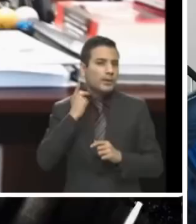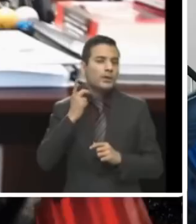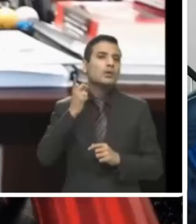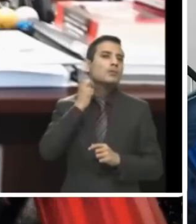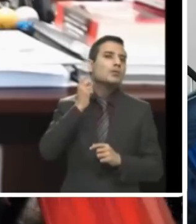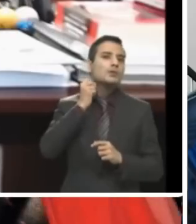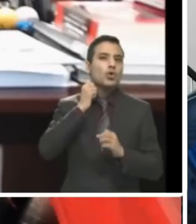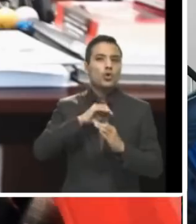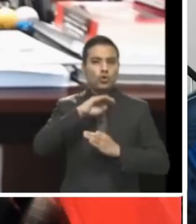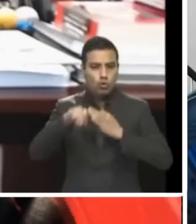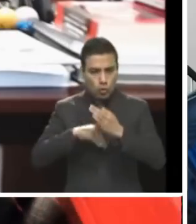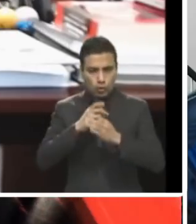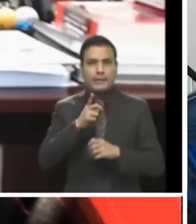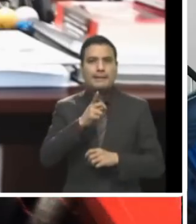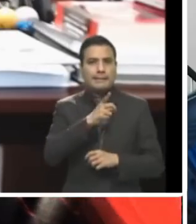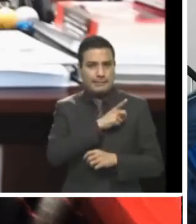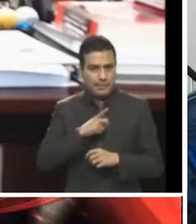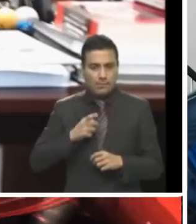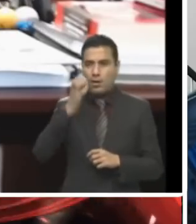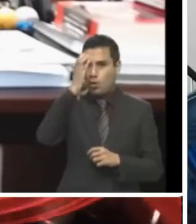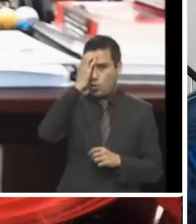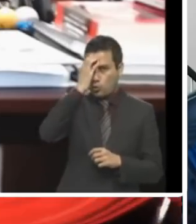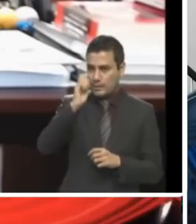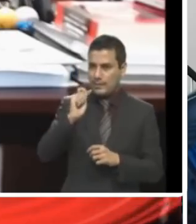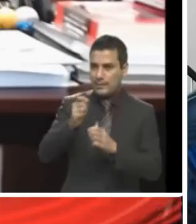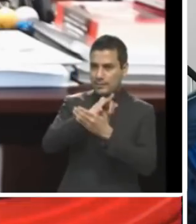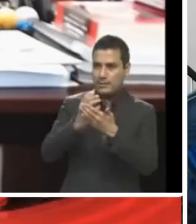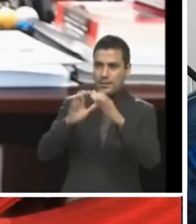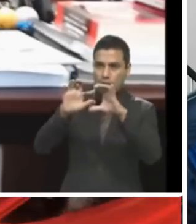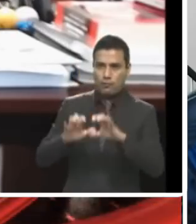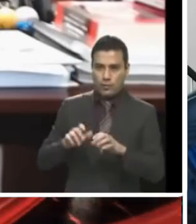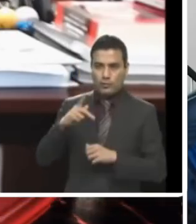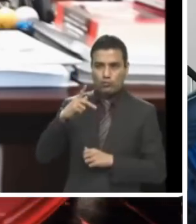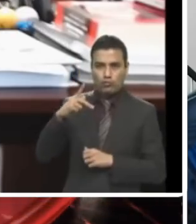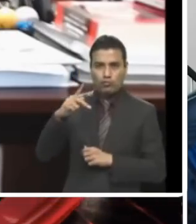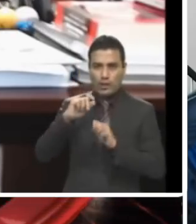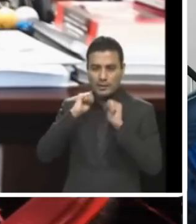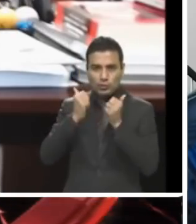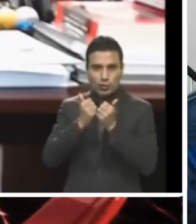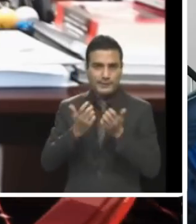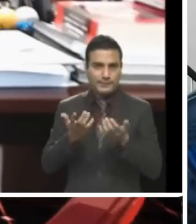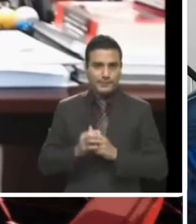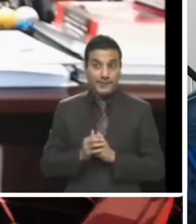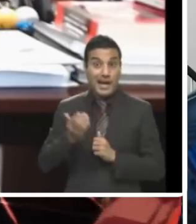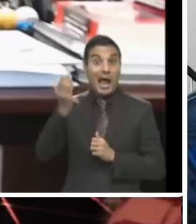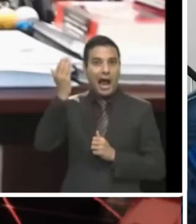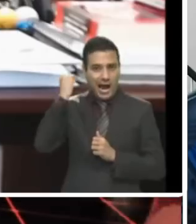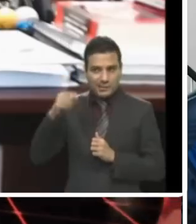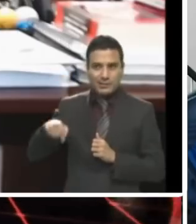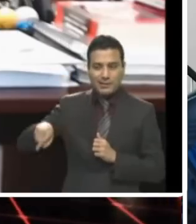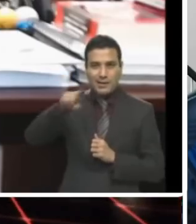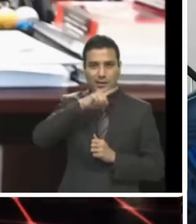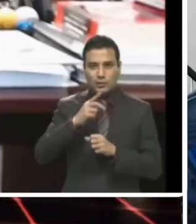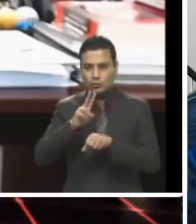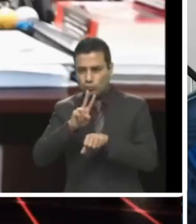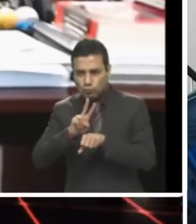los informes que distintas misiones de observación y que las distintas organizaciones que participaron como observadores en el ejercicio